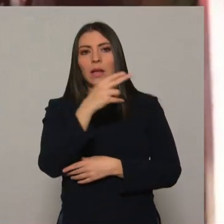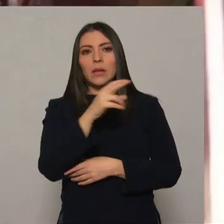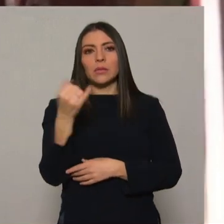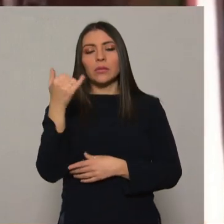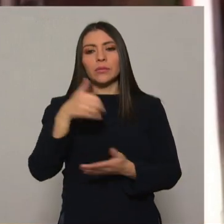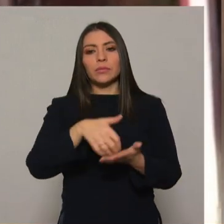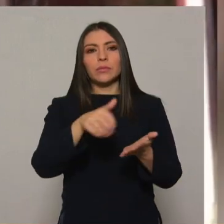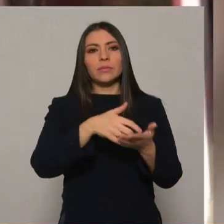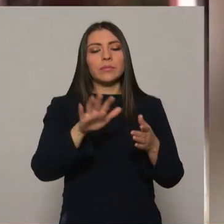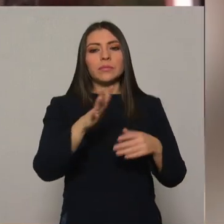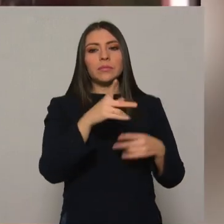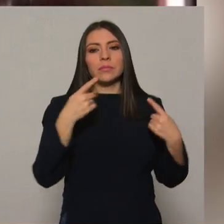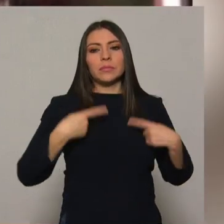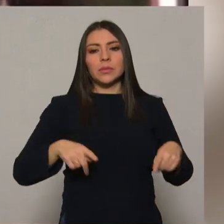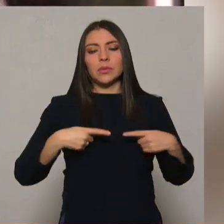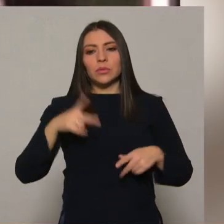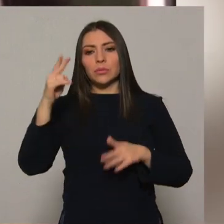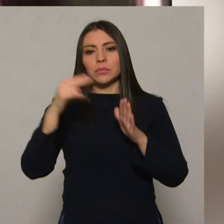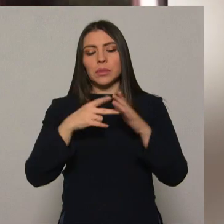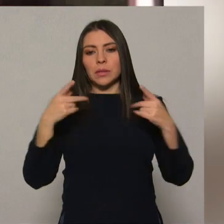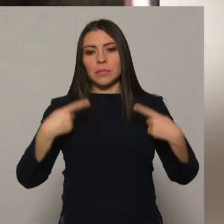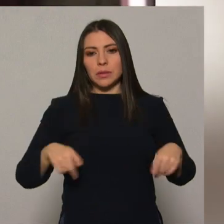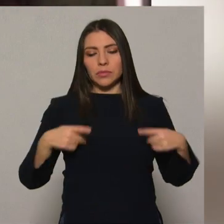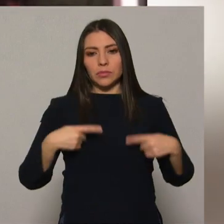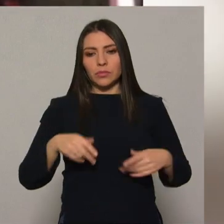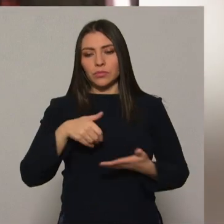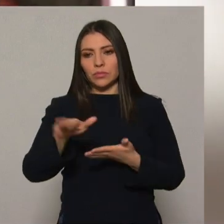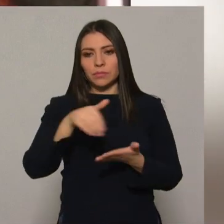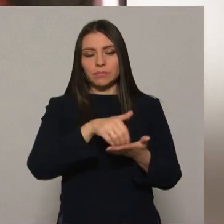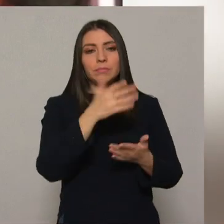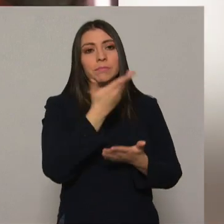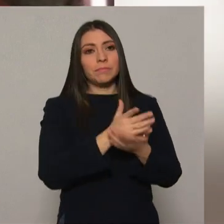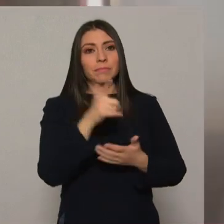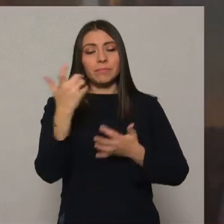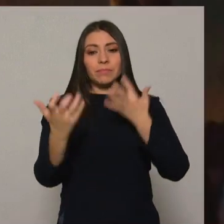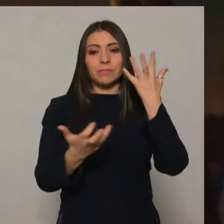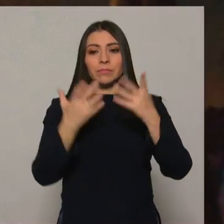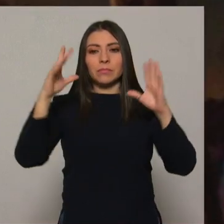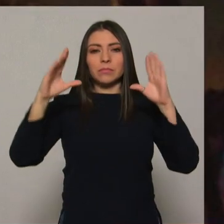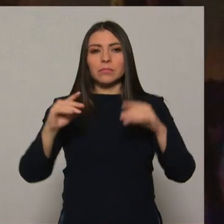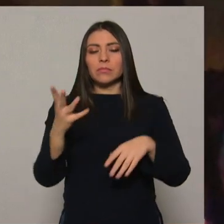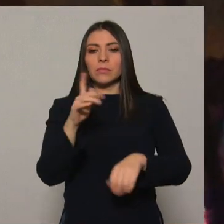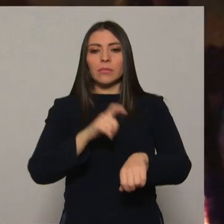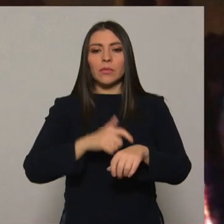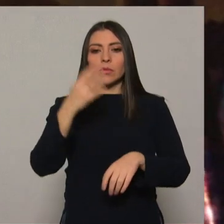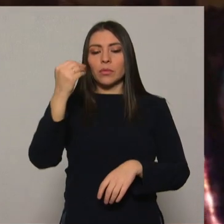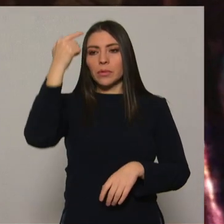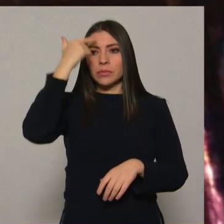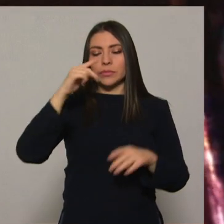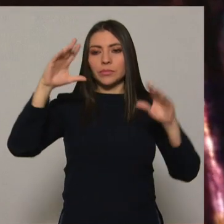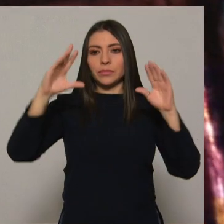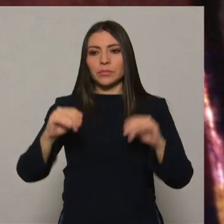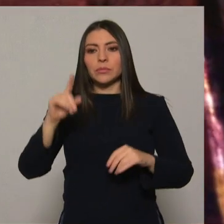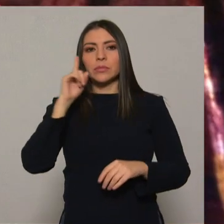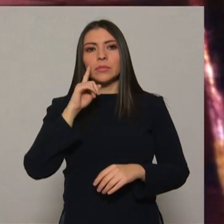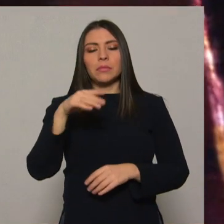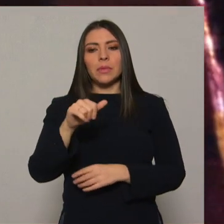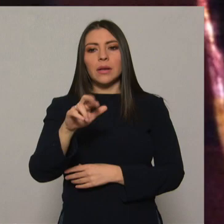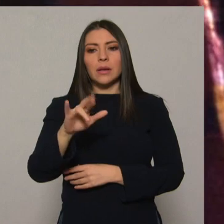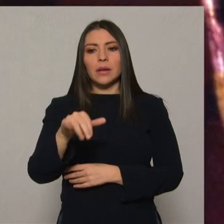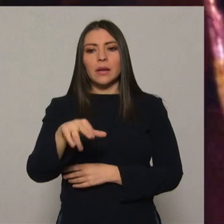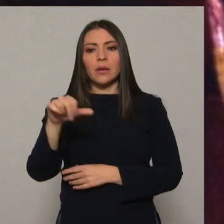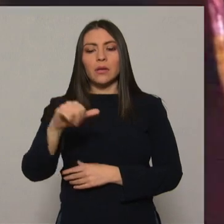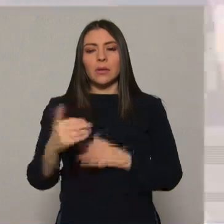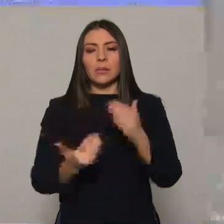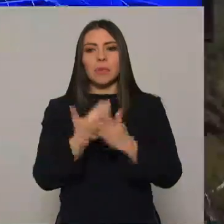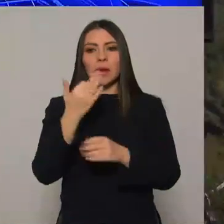de 2,000 habitantes de las inmediaciones. Informó también que el incendio fue sofocado cerca de las 9 de la noche. Nuestra compañera Mariana Sánchez esta